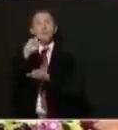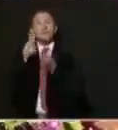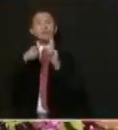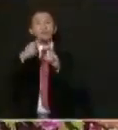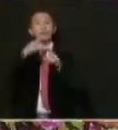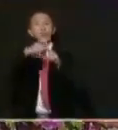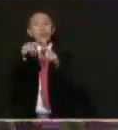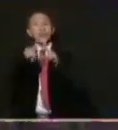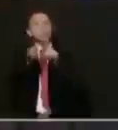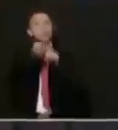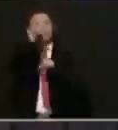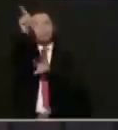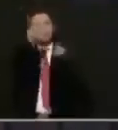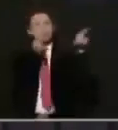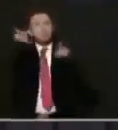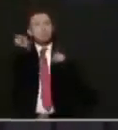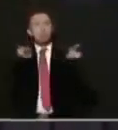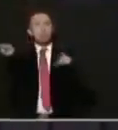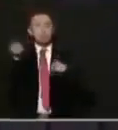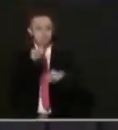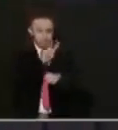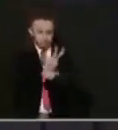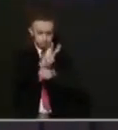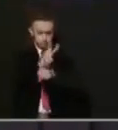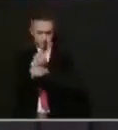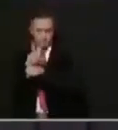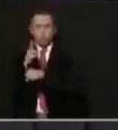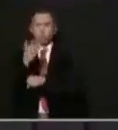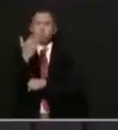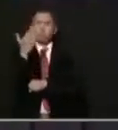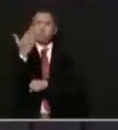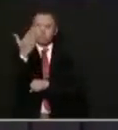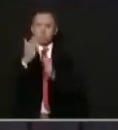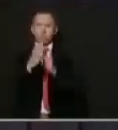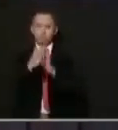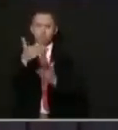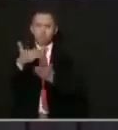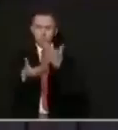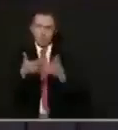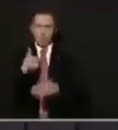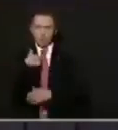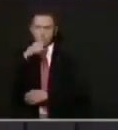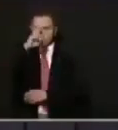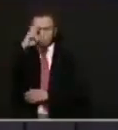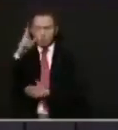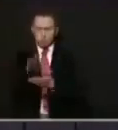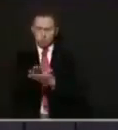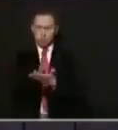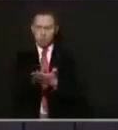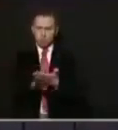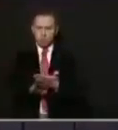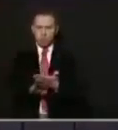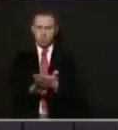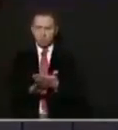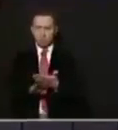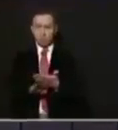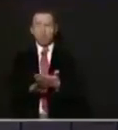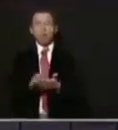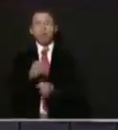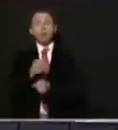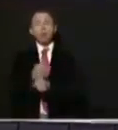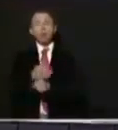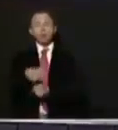universo. Le pedimos con respeto y con humildad para que nos acompañen en esta